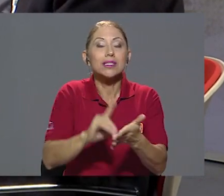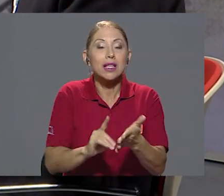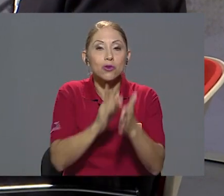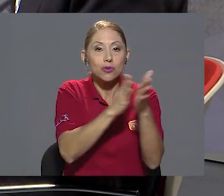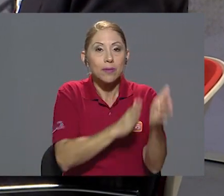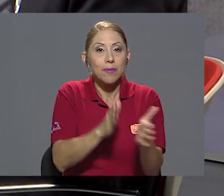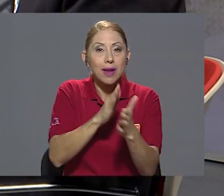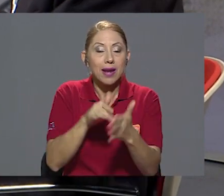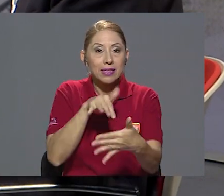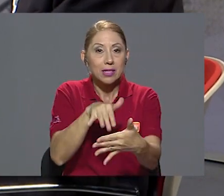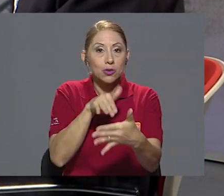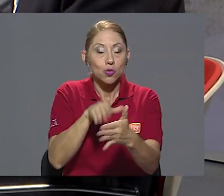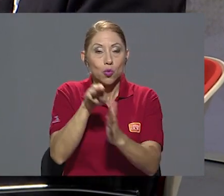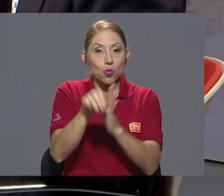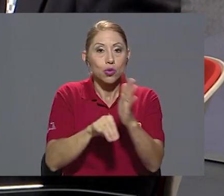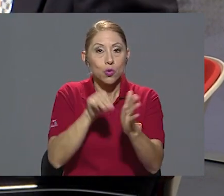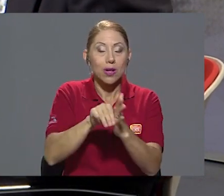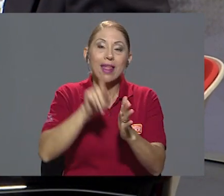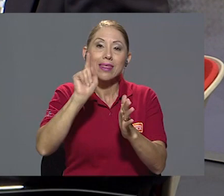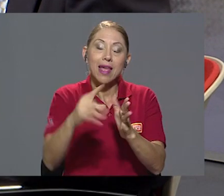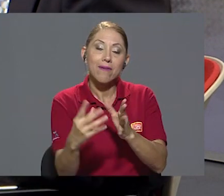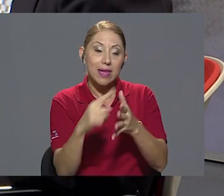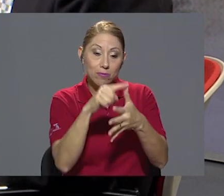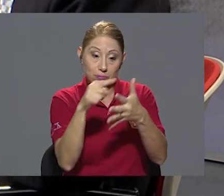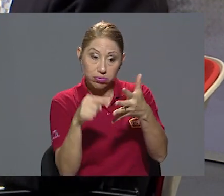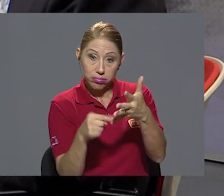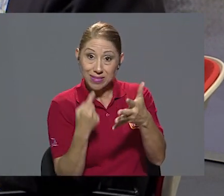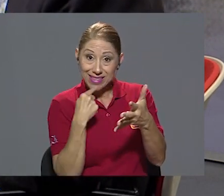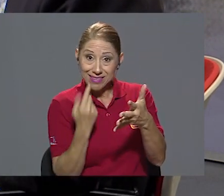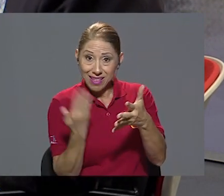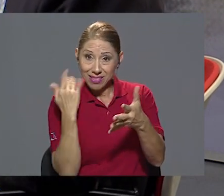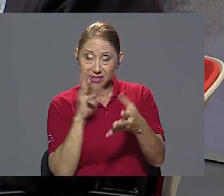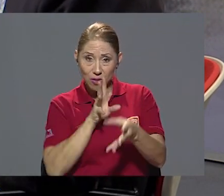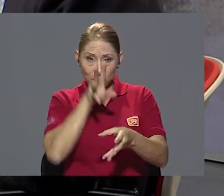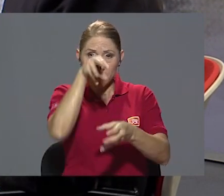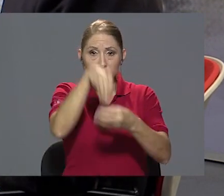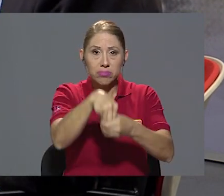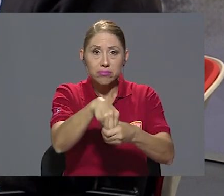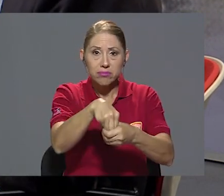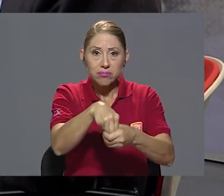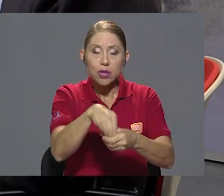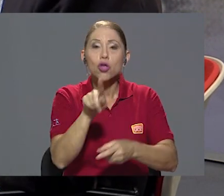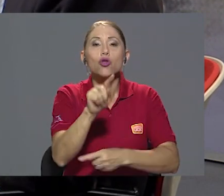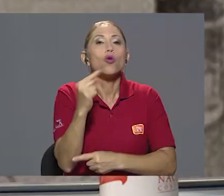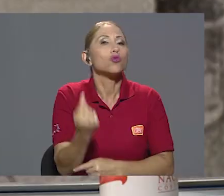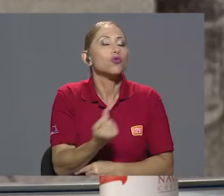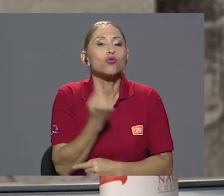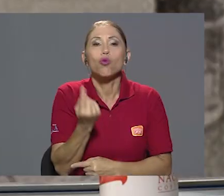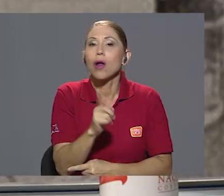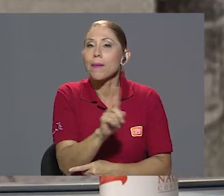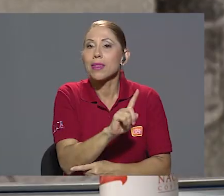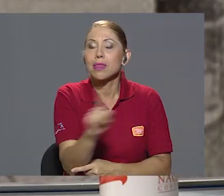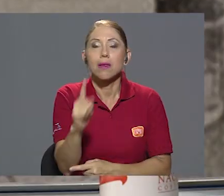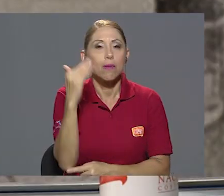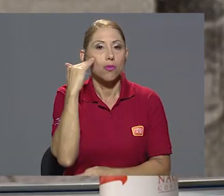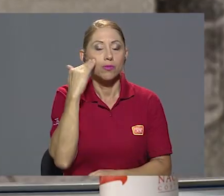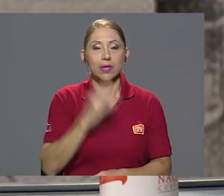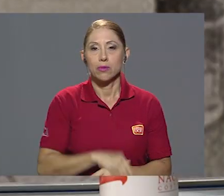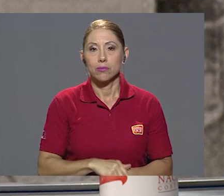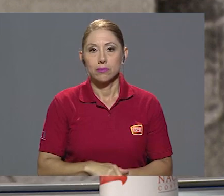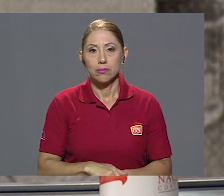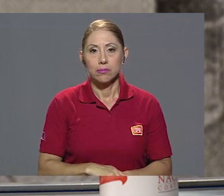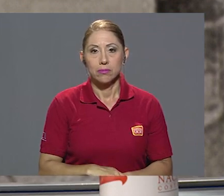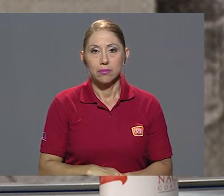planes de estudio, diseños curriculares, incorporen estos 5 elementos y no únicamente la parte específica de lo que tiene que ver con